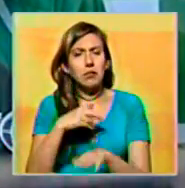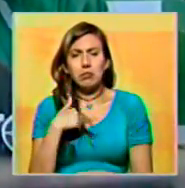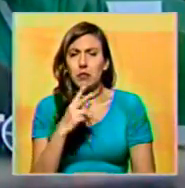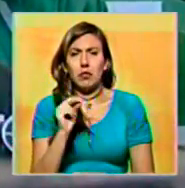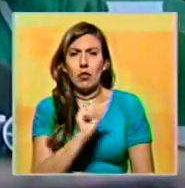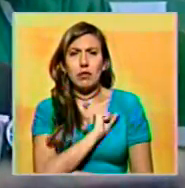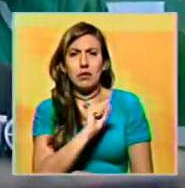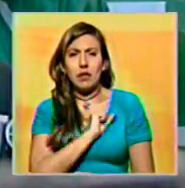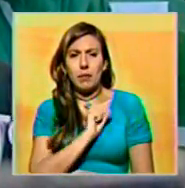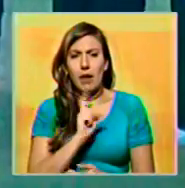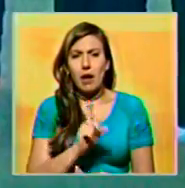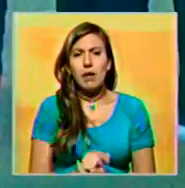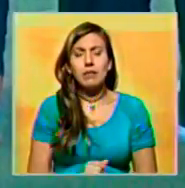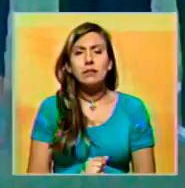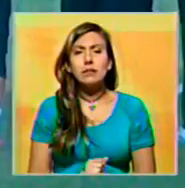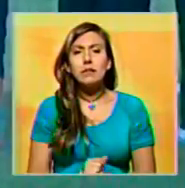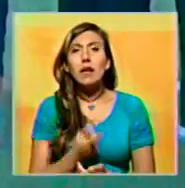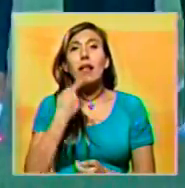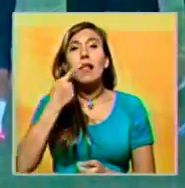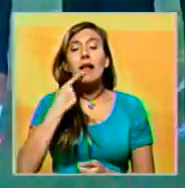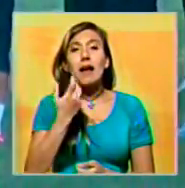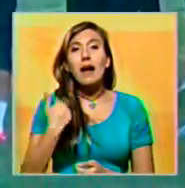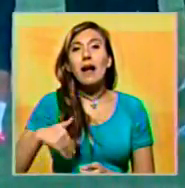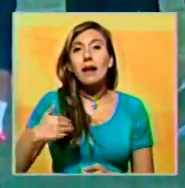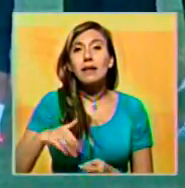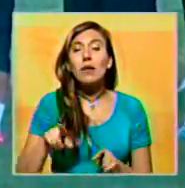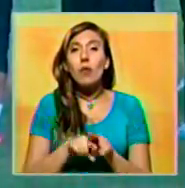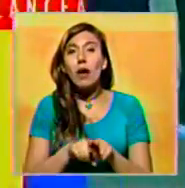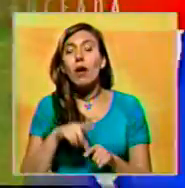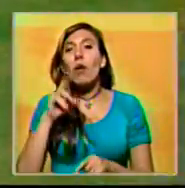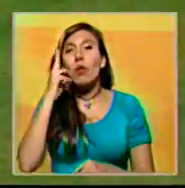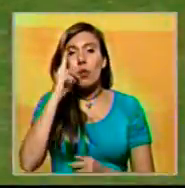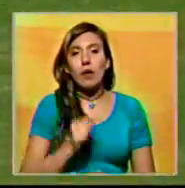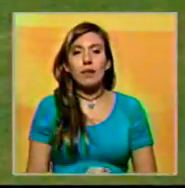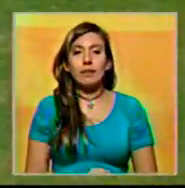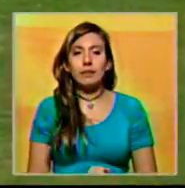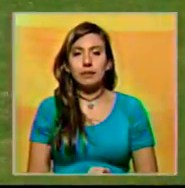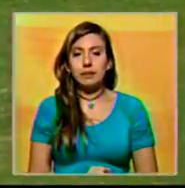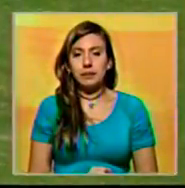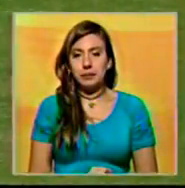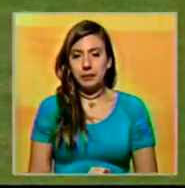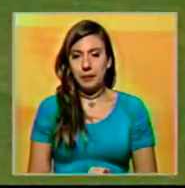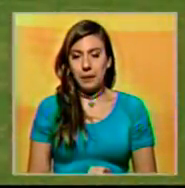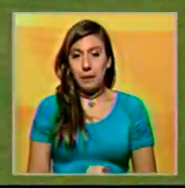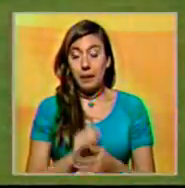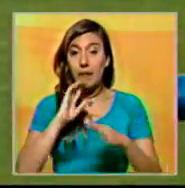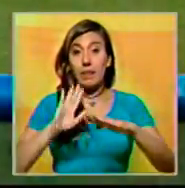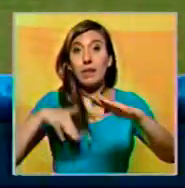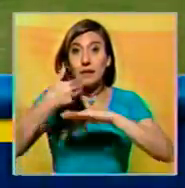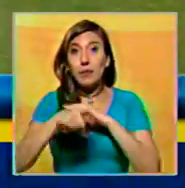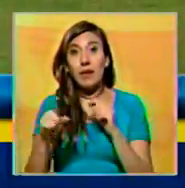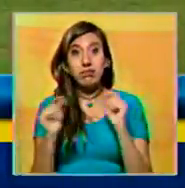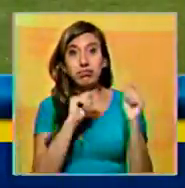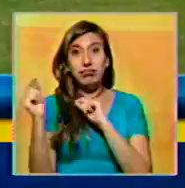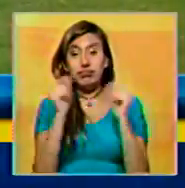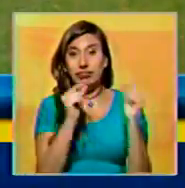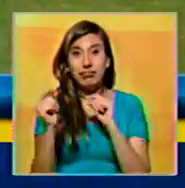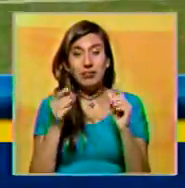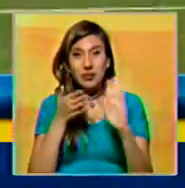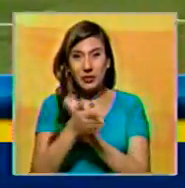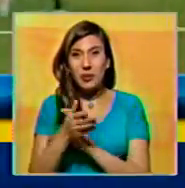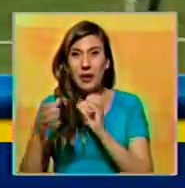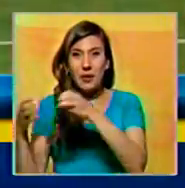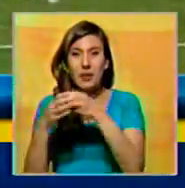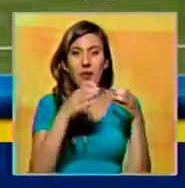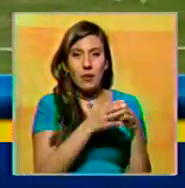temen, como lo han hecho los argentinos y los uruguayos. Más allá de la polémica generada por el cruce de declaraciones entre los cuerpos técnicos,